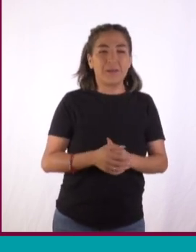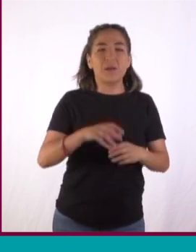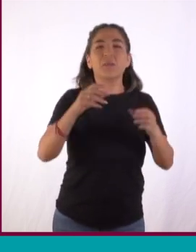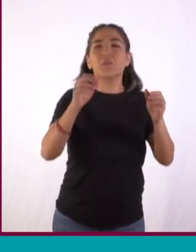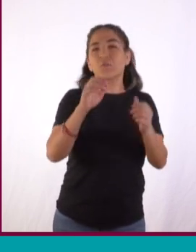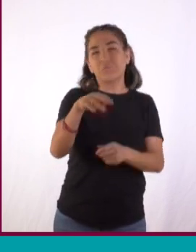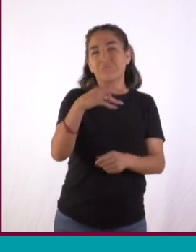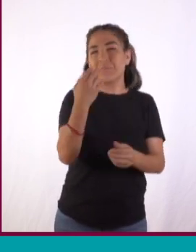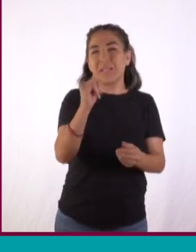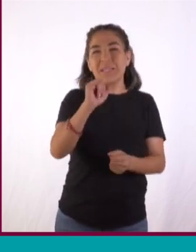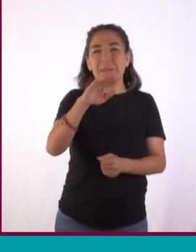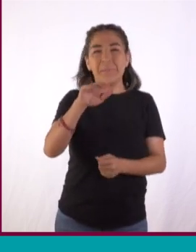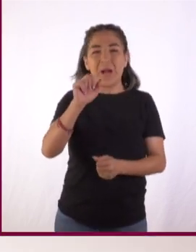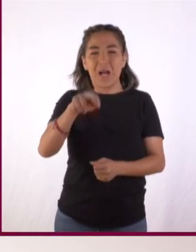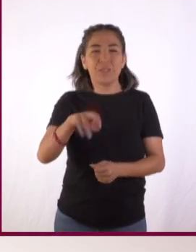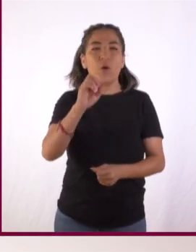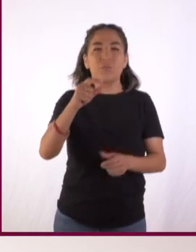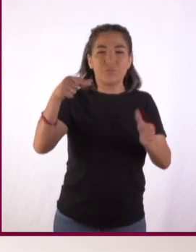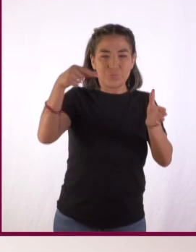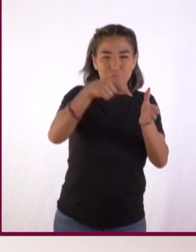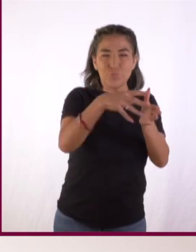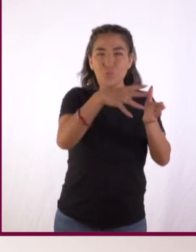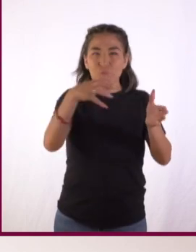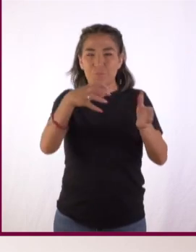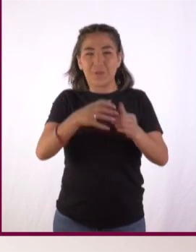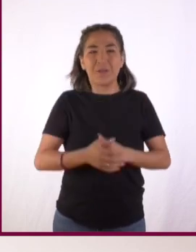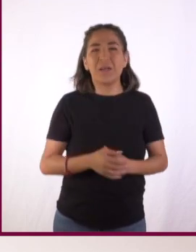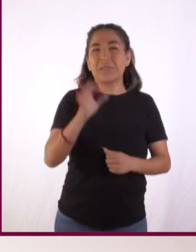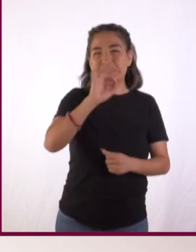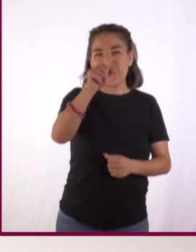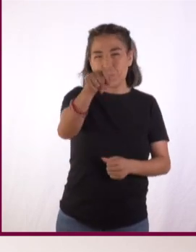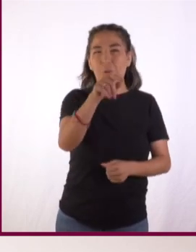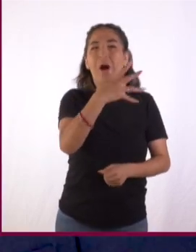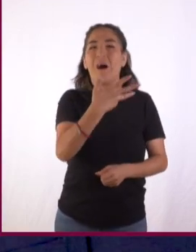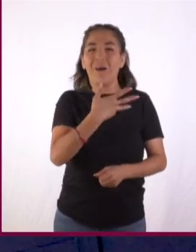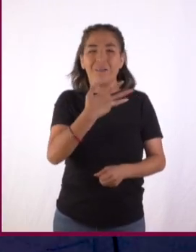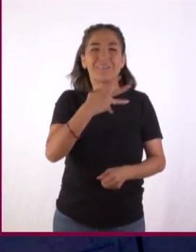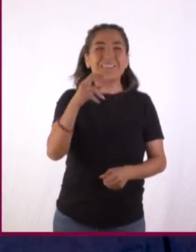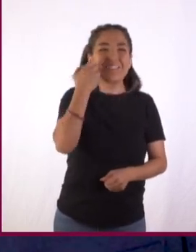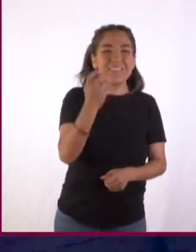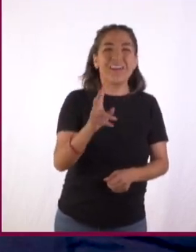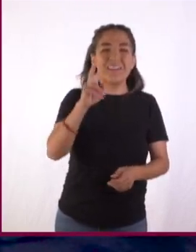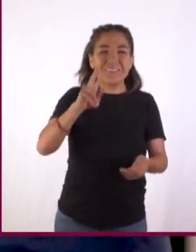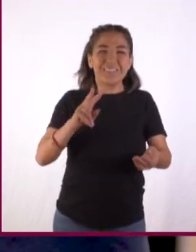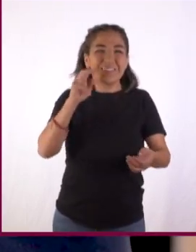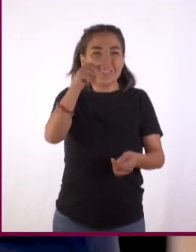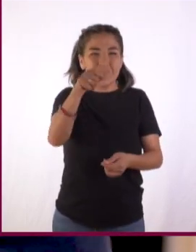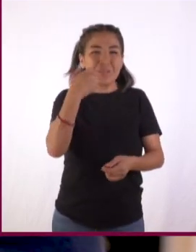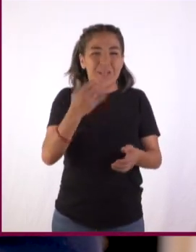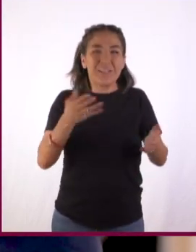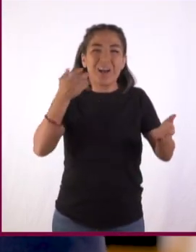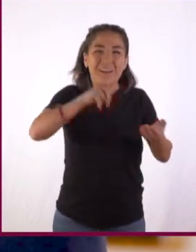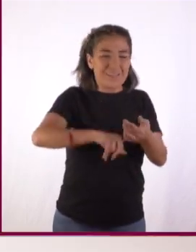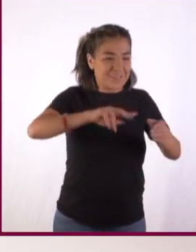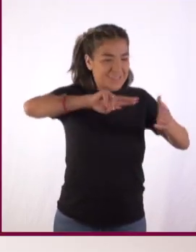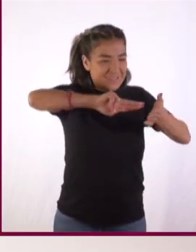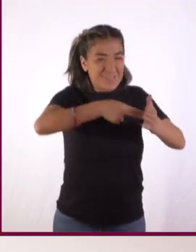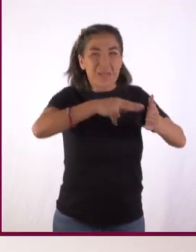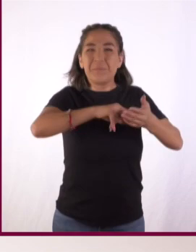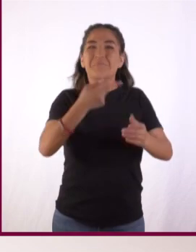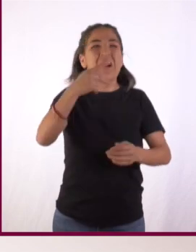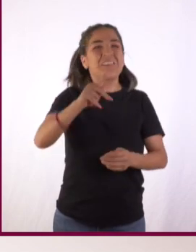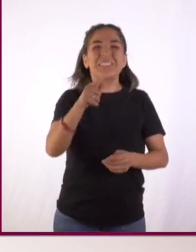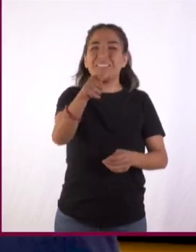bandeja con imán o un magneto. Seguramente ustedes se han encontrado en la situación en la que quieren colocar un tornillo, pero